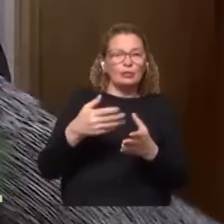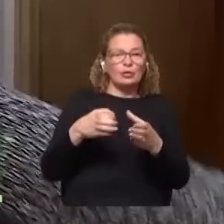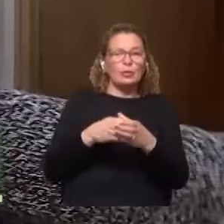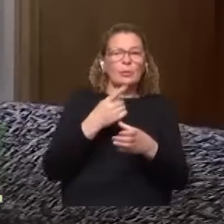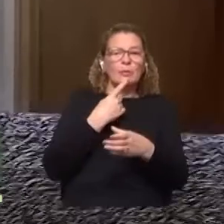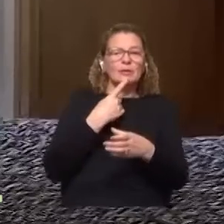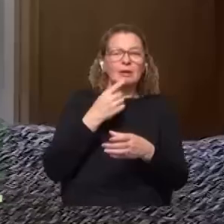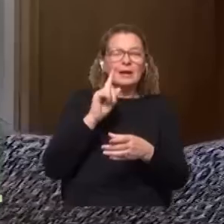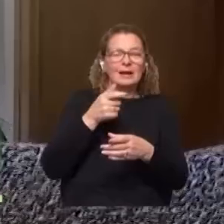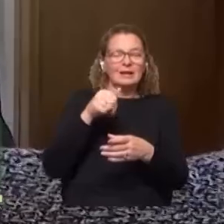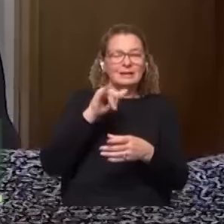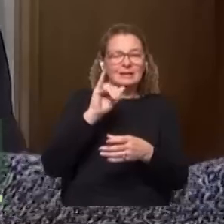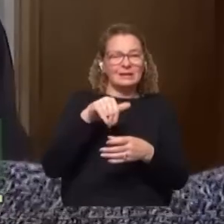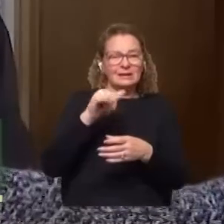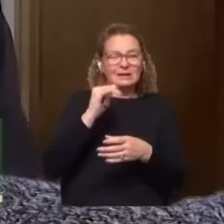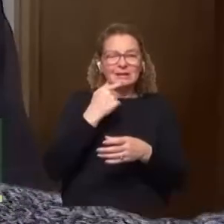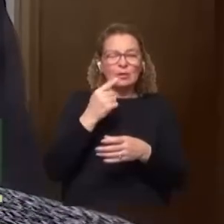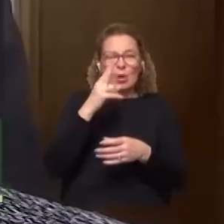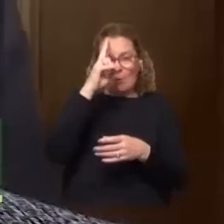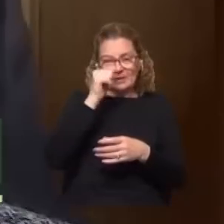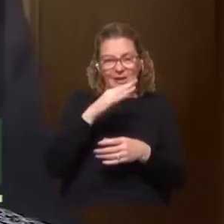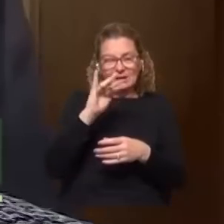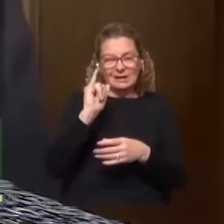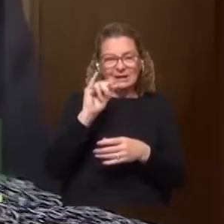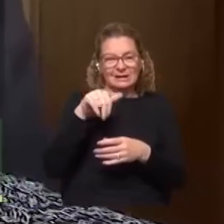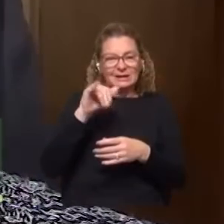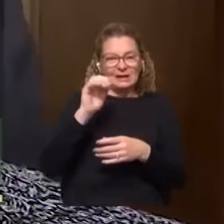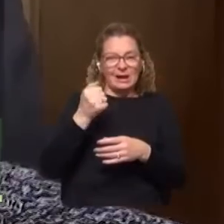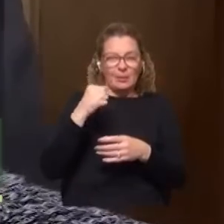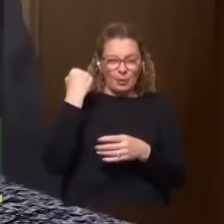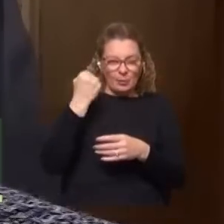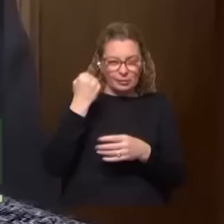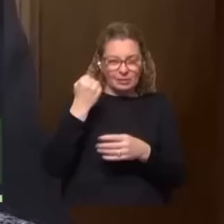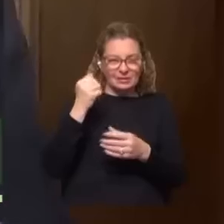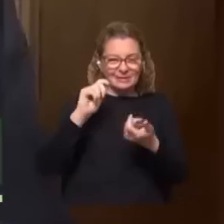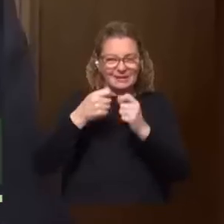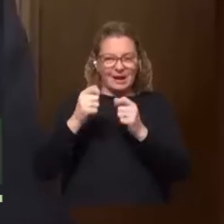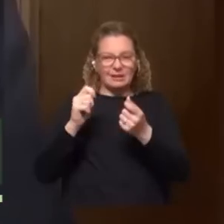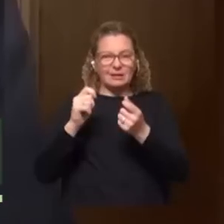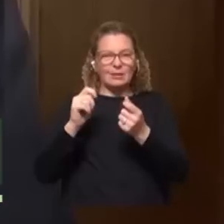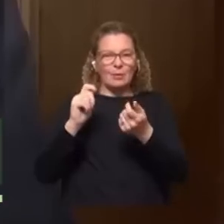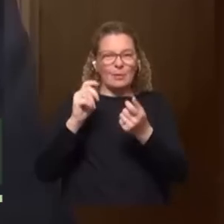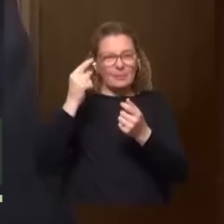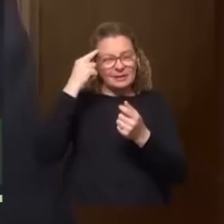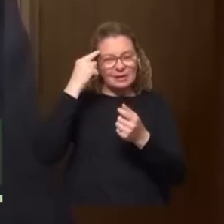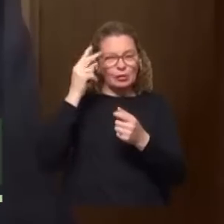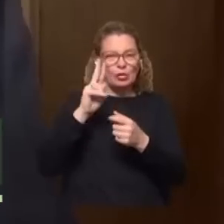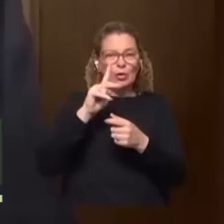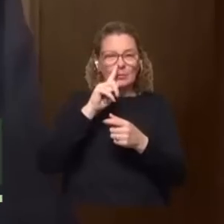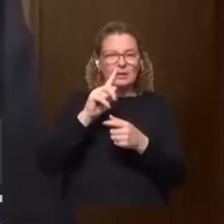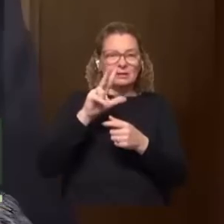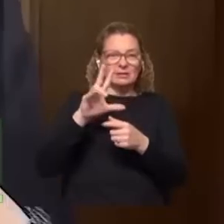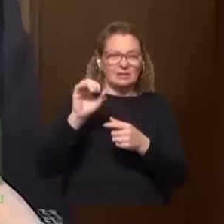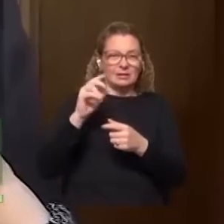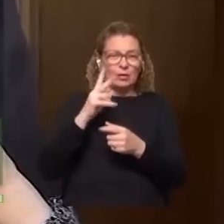dijo que va a impulsar un nuevo hospital de clínicas o una renovación importante para el ya existente pensando en el 2030 cómo lo